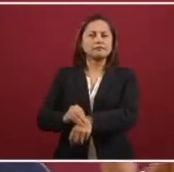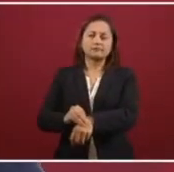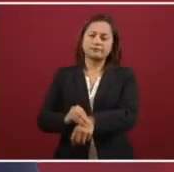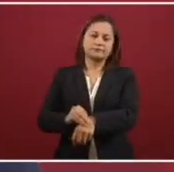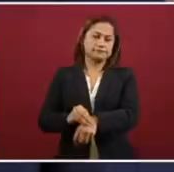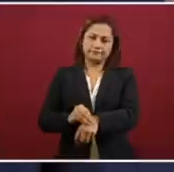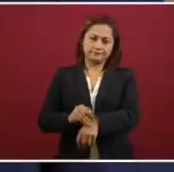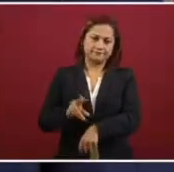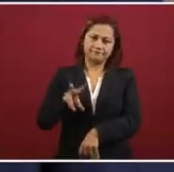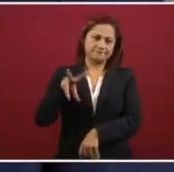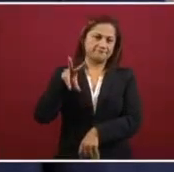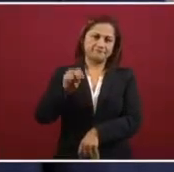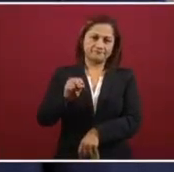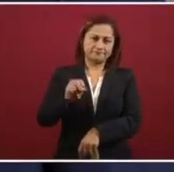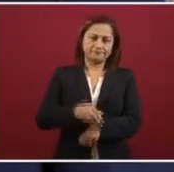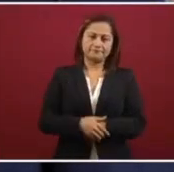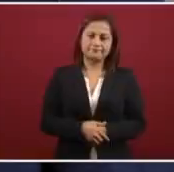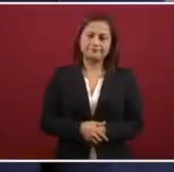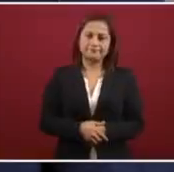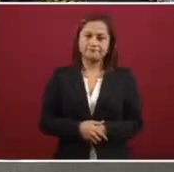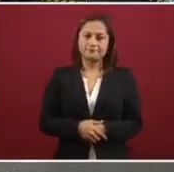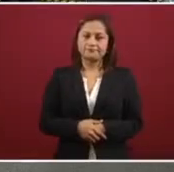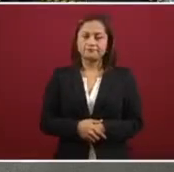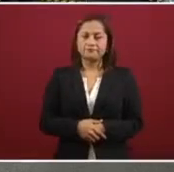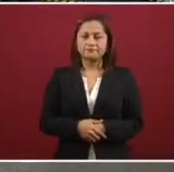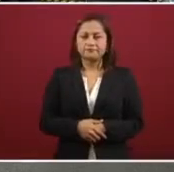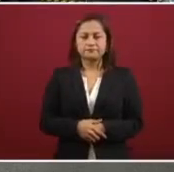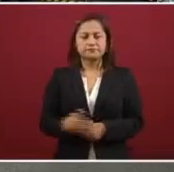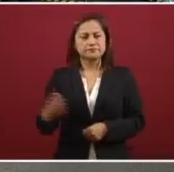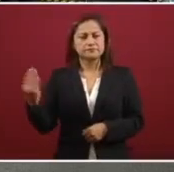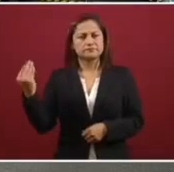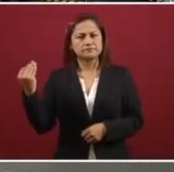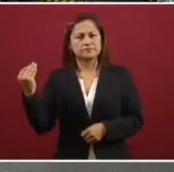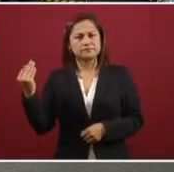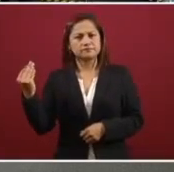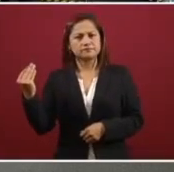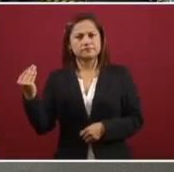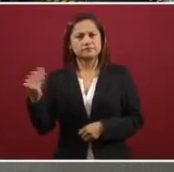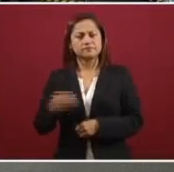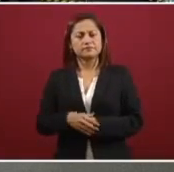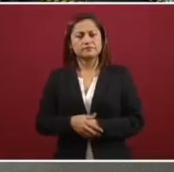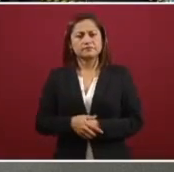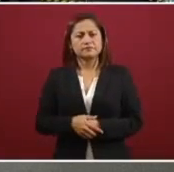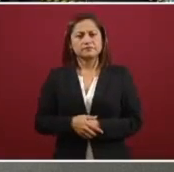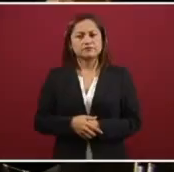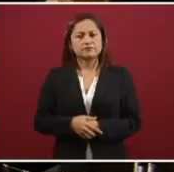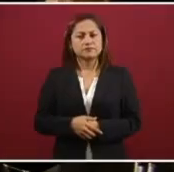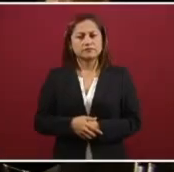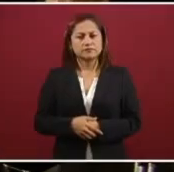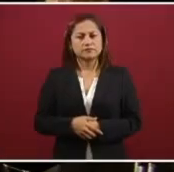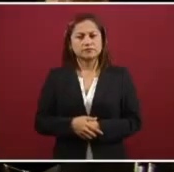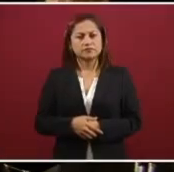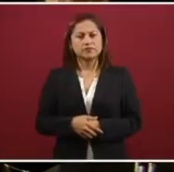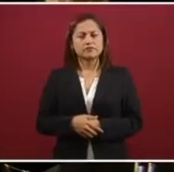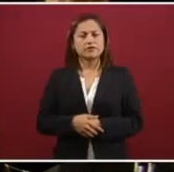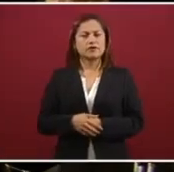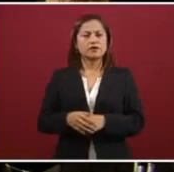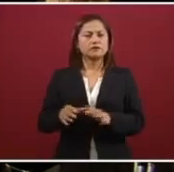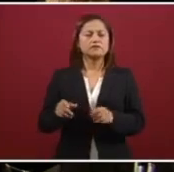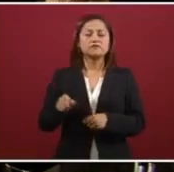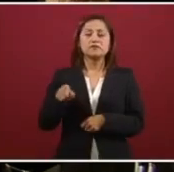grupos de autodefensa, ello al referirse al acto en el que participó el subsecretario de Gobernación, Ricardo Peralta. Él tomó